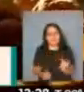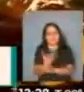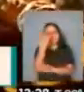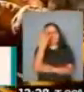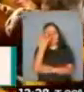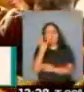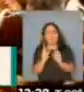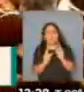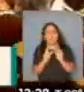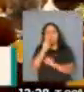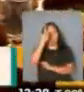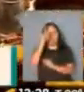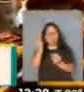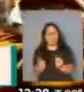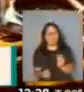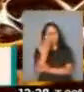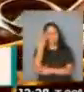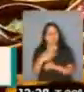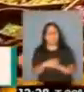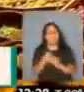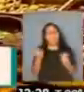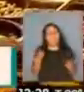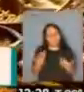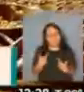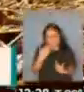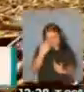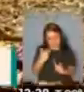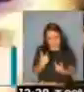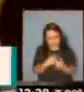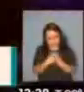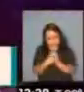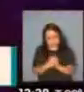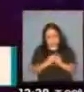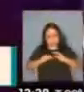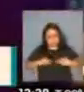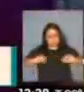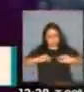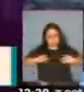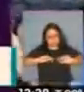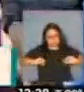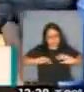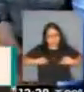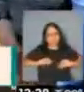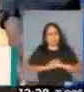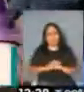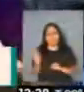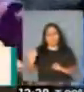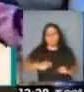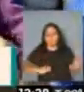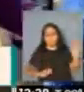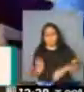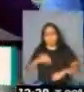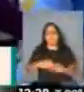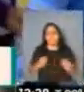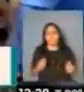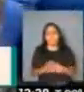Dios Entonces por esa razón nos percin y hacemos la boca de la pachamama Y qué se arroja o qué se coloca